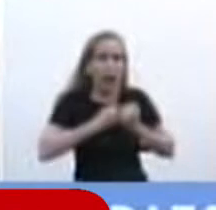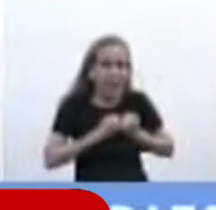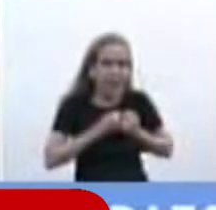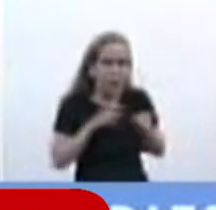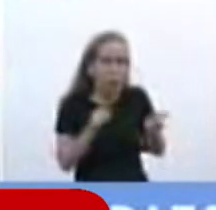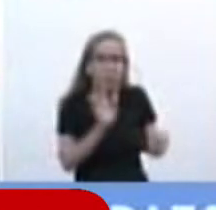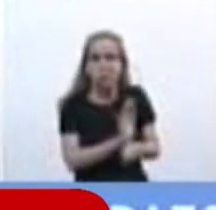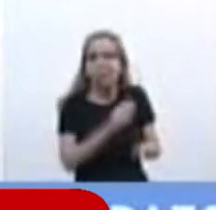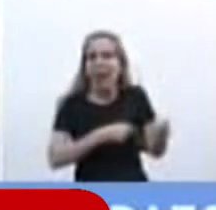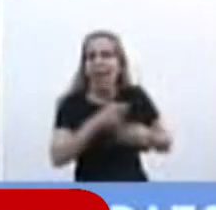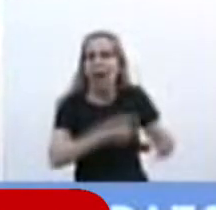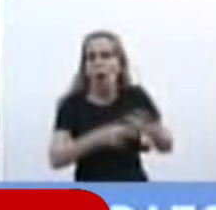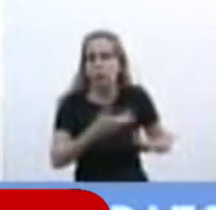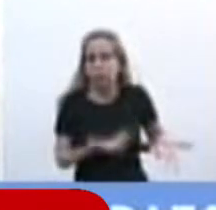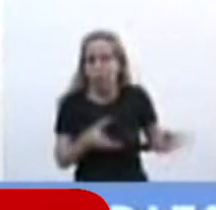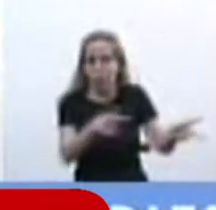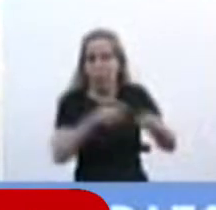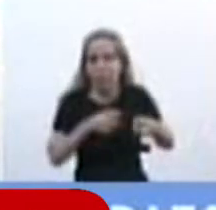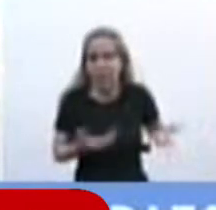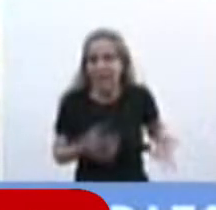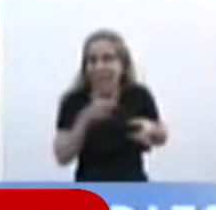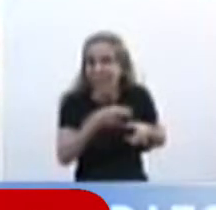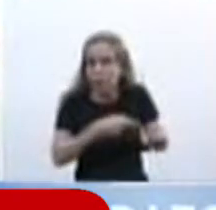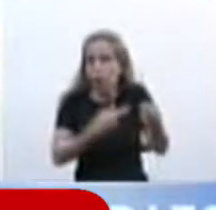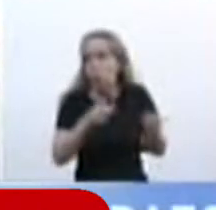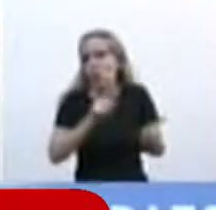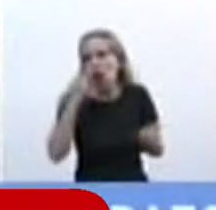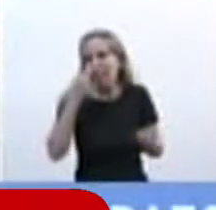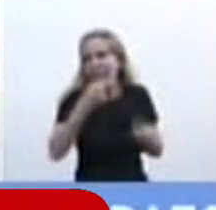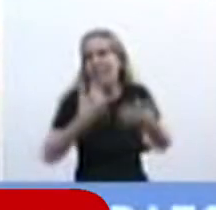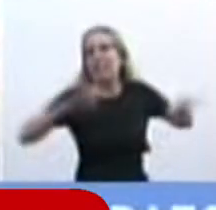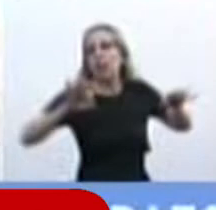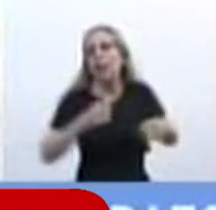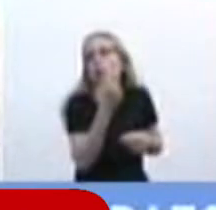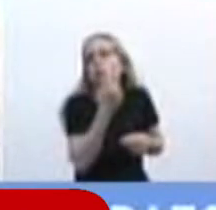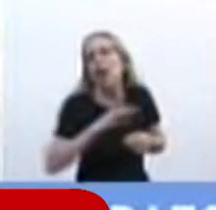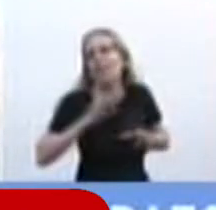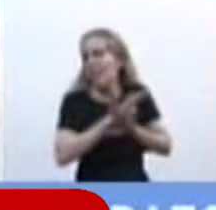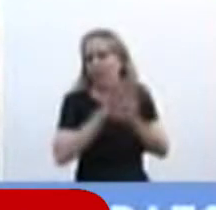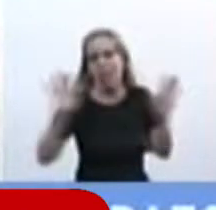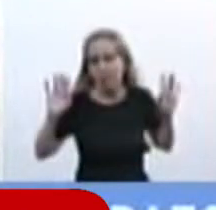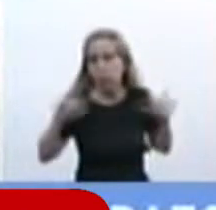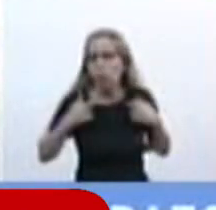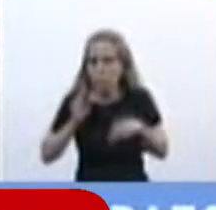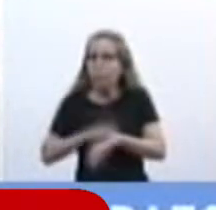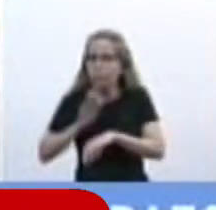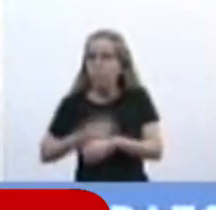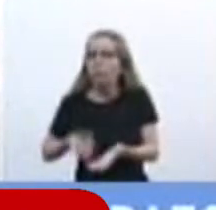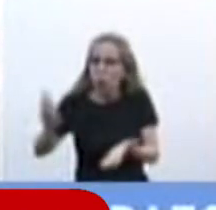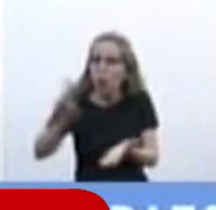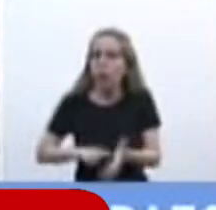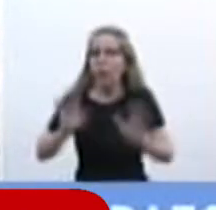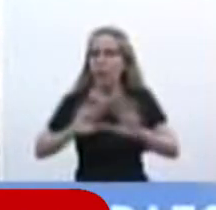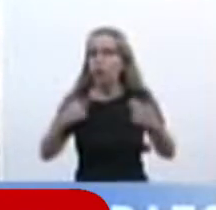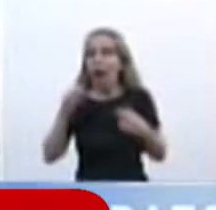y a ese negocio apenas le interesa salvar una vida. Yo vuelvo a hacerme cargo. No voy a